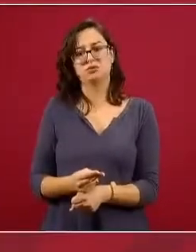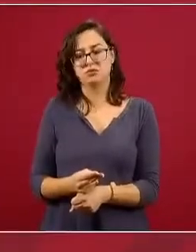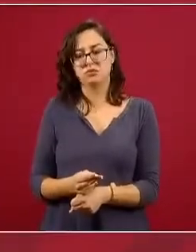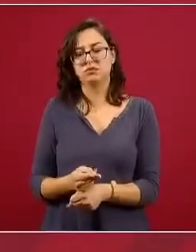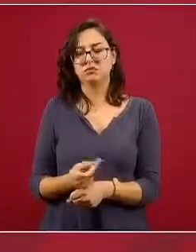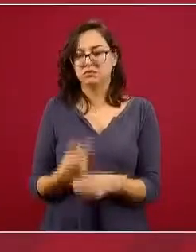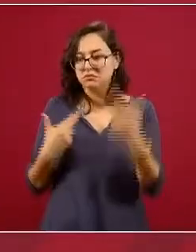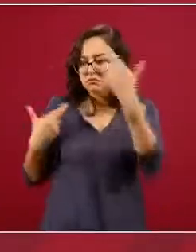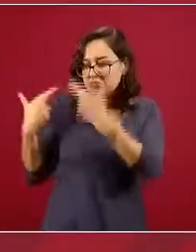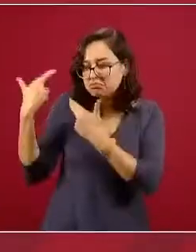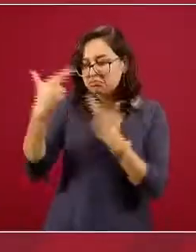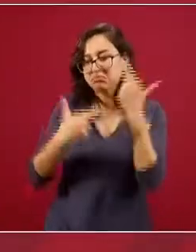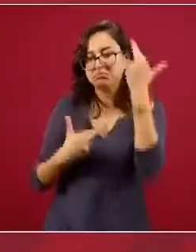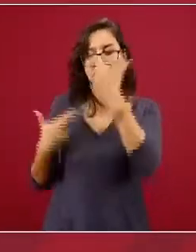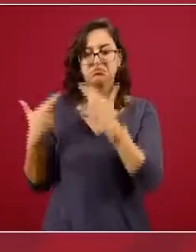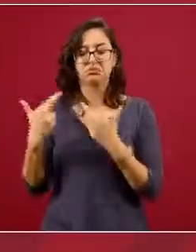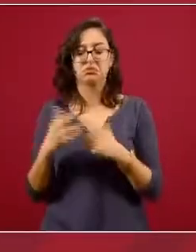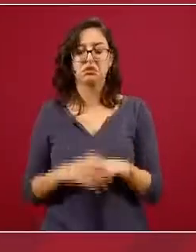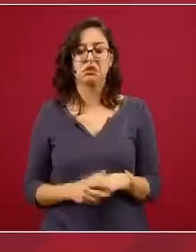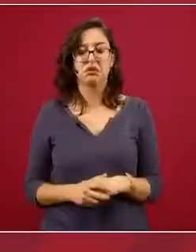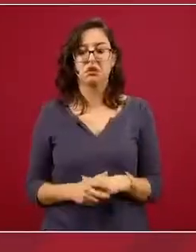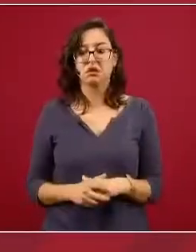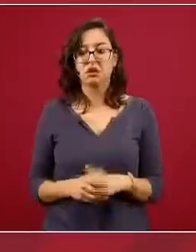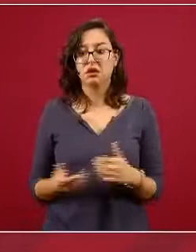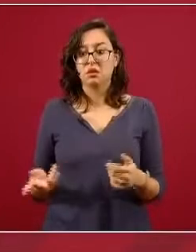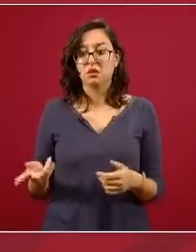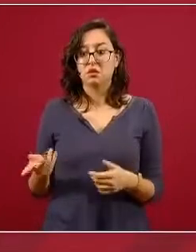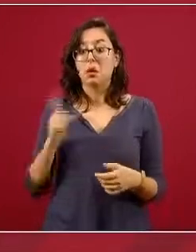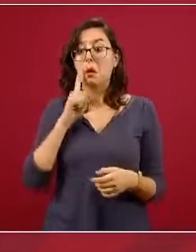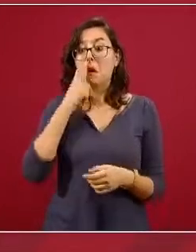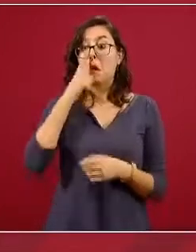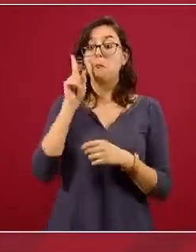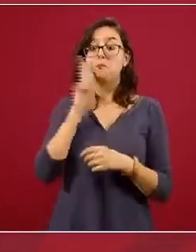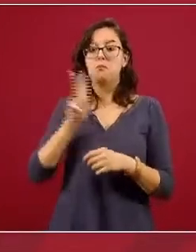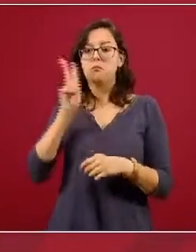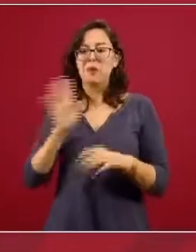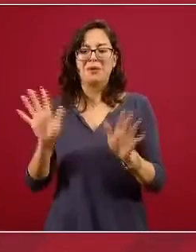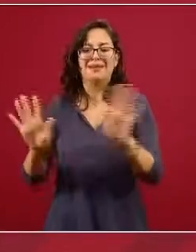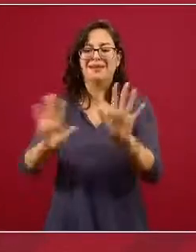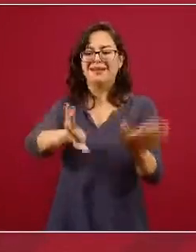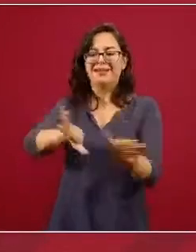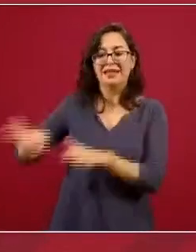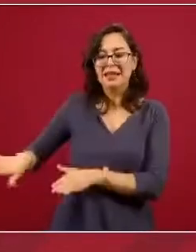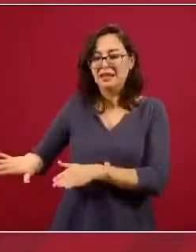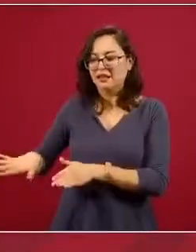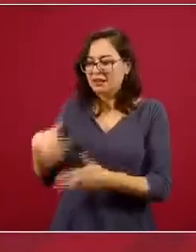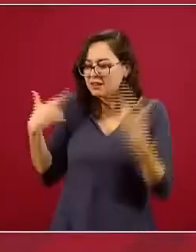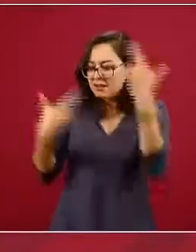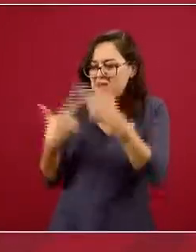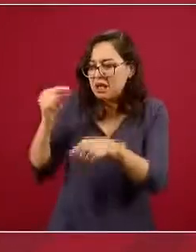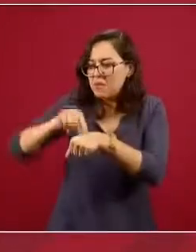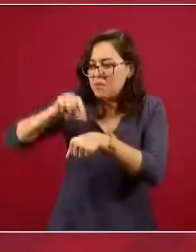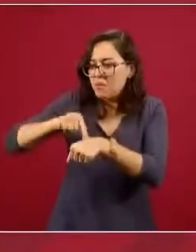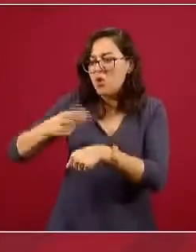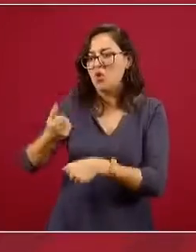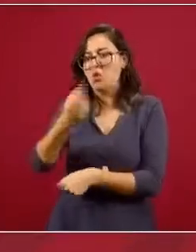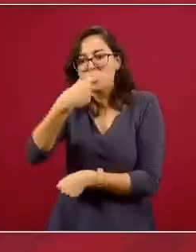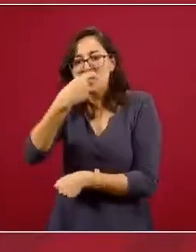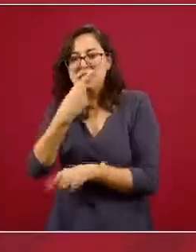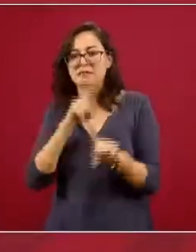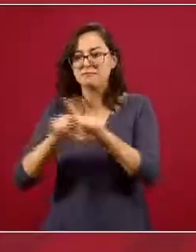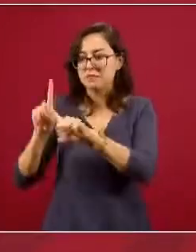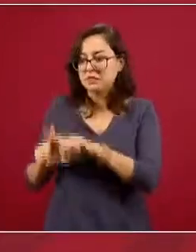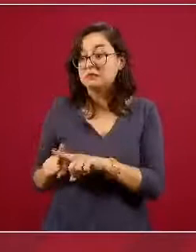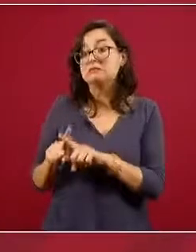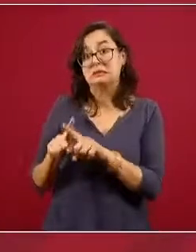a valoración médica. No a que se les haga las pruebas, sino a que se les evalúe médicamente. Y cuando aplica, se